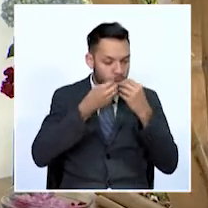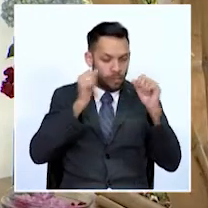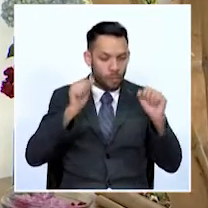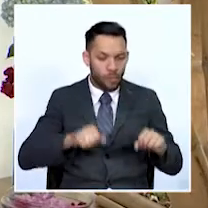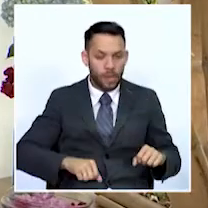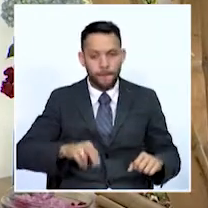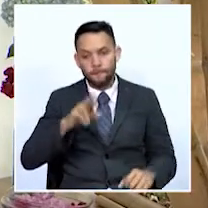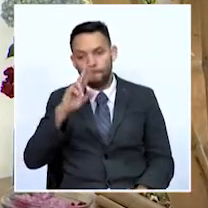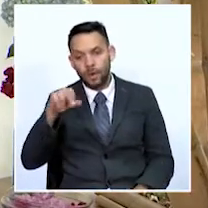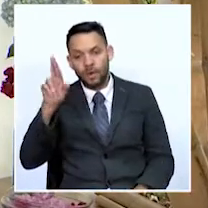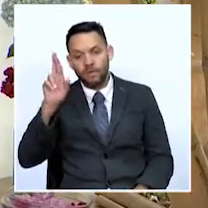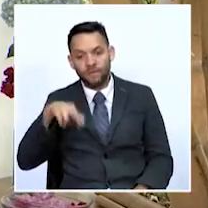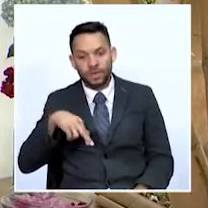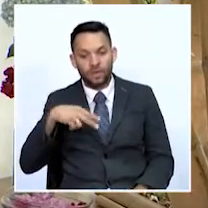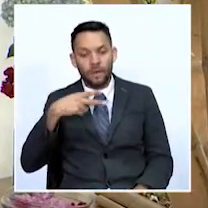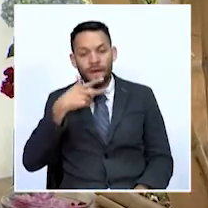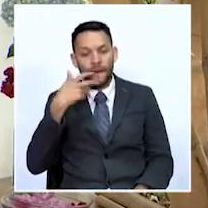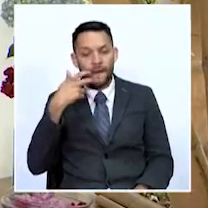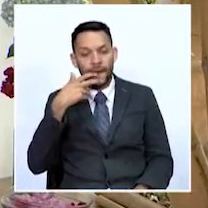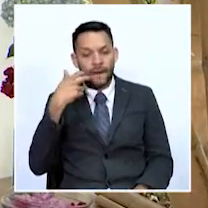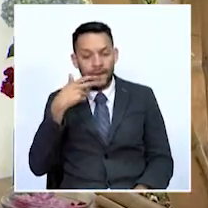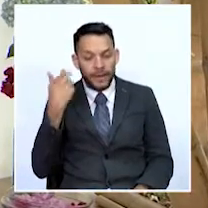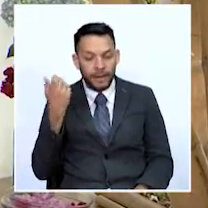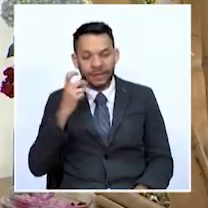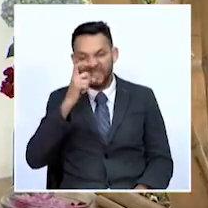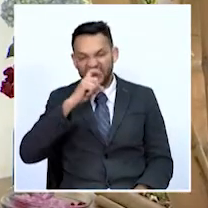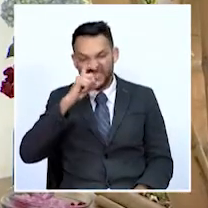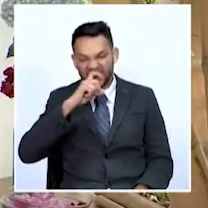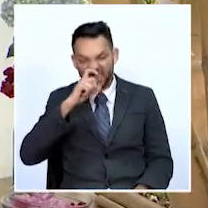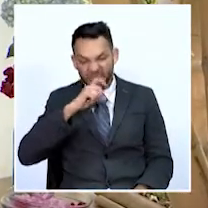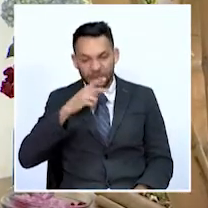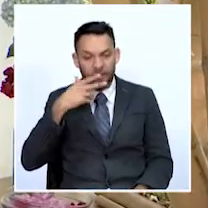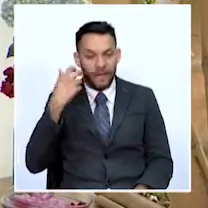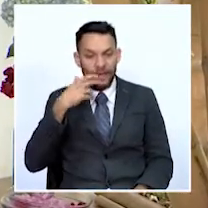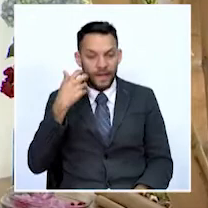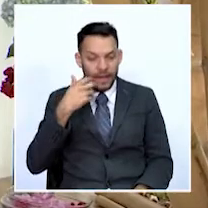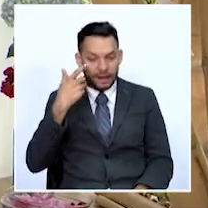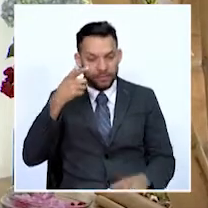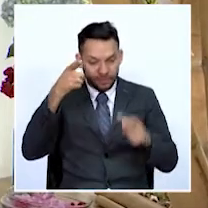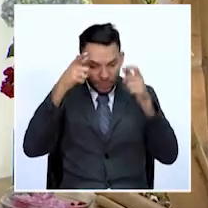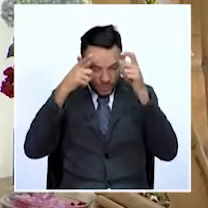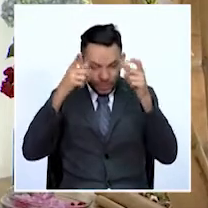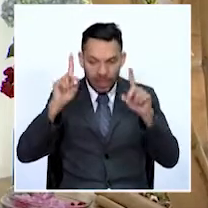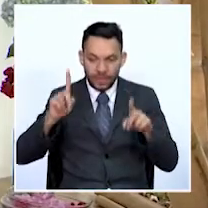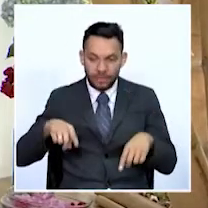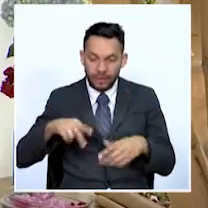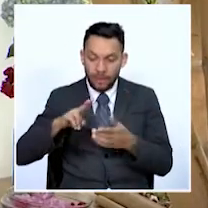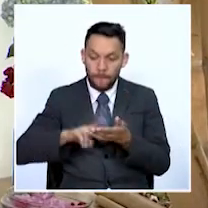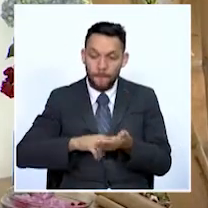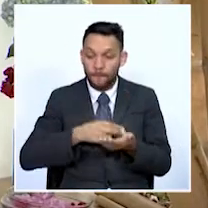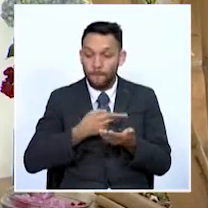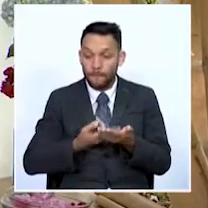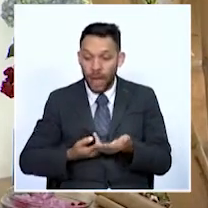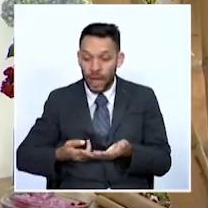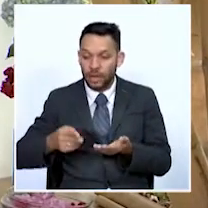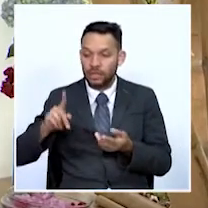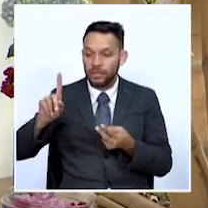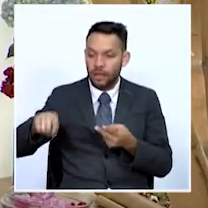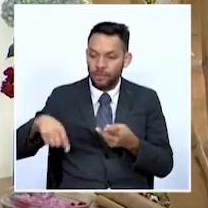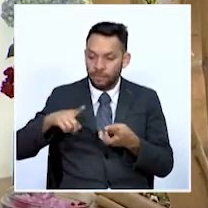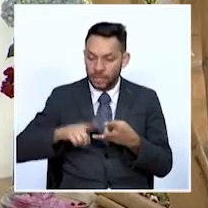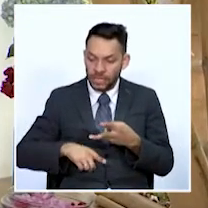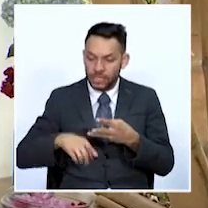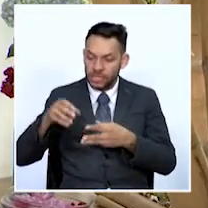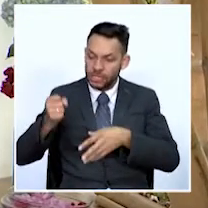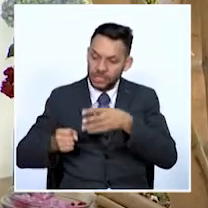enlatados, embutidos, carne de res y de cerdo y margarinas. Y ella empieza a venir al tratamiento con